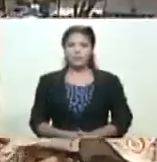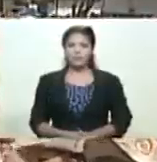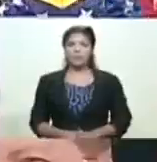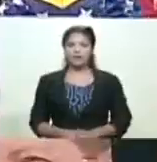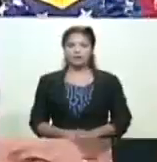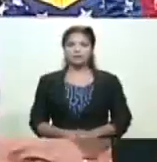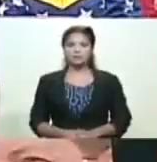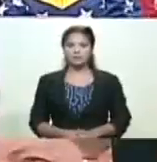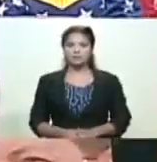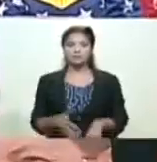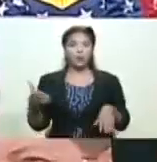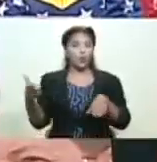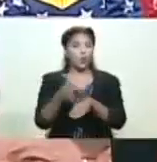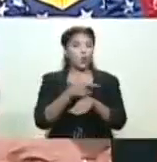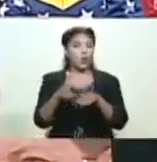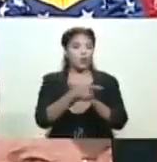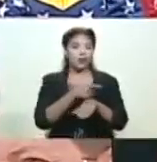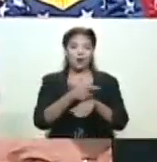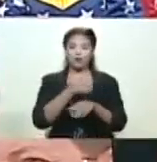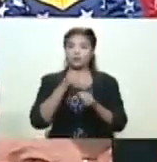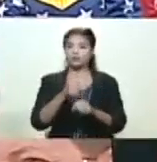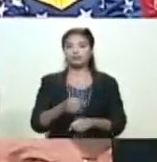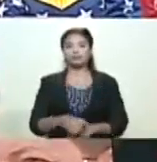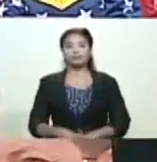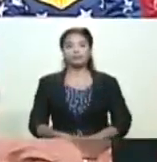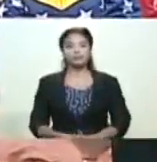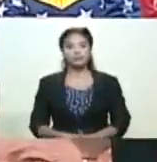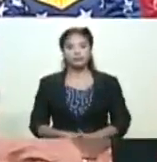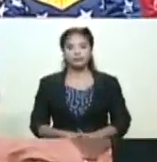¡Un gobierno de extremistas!